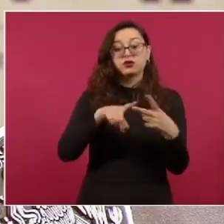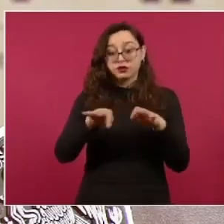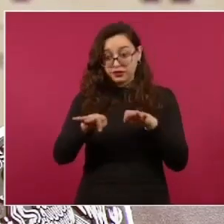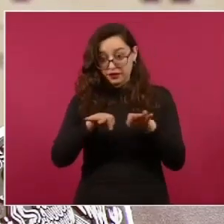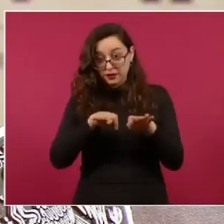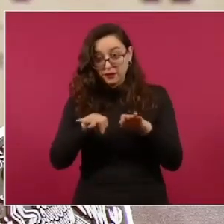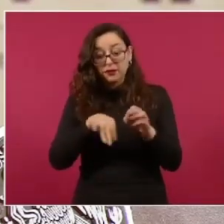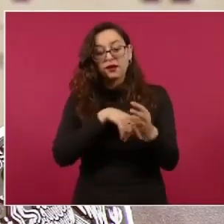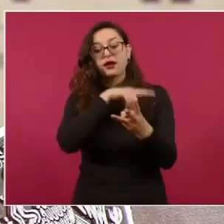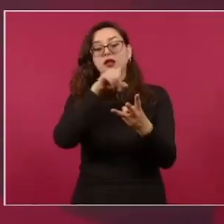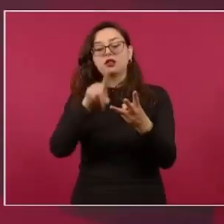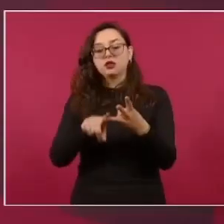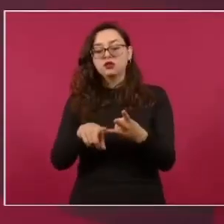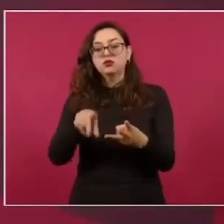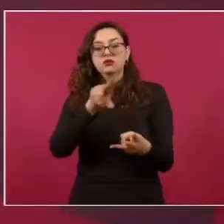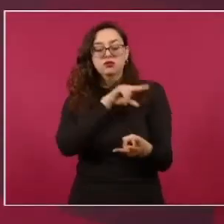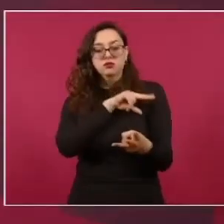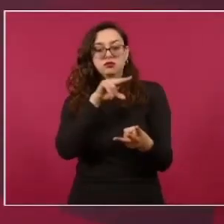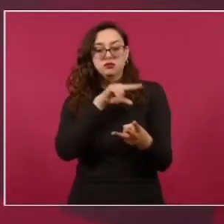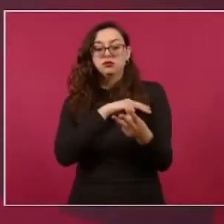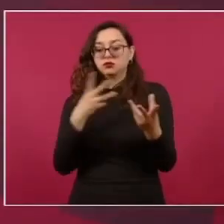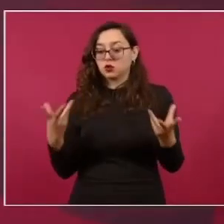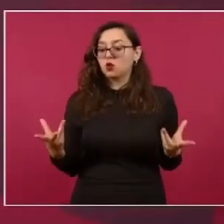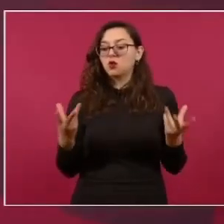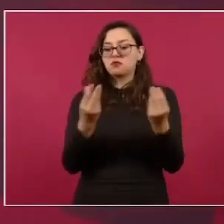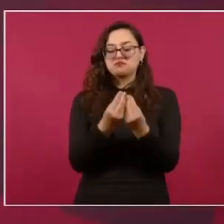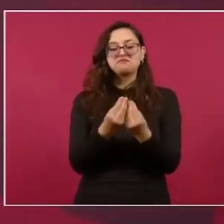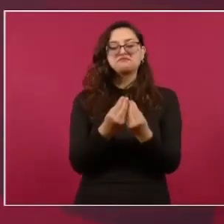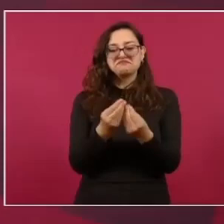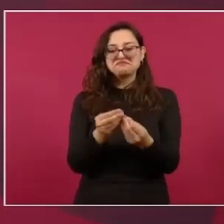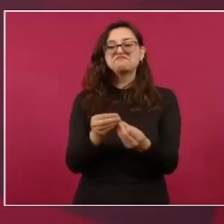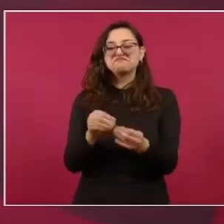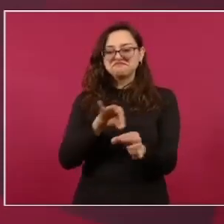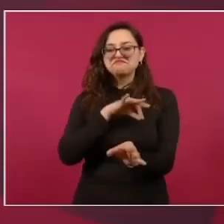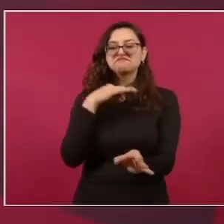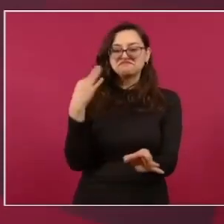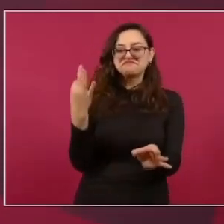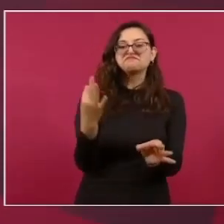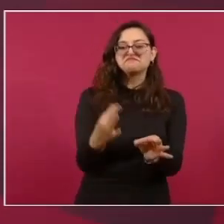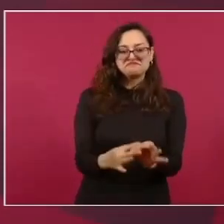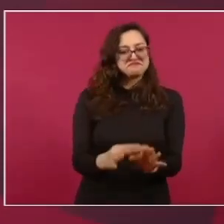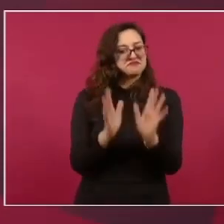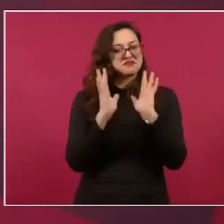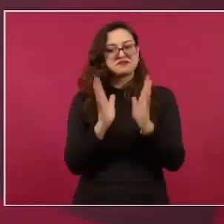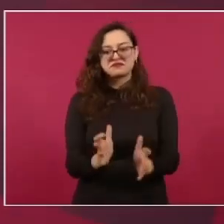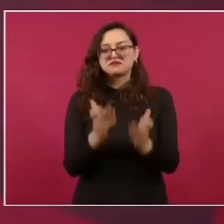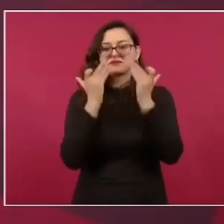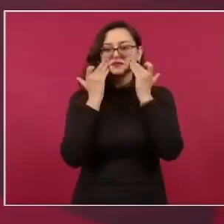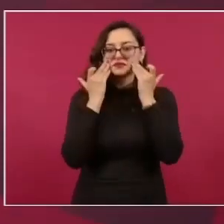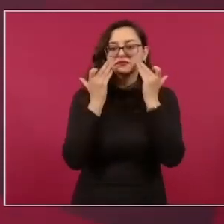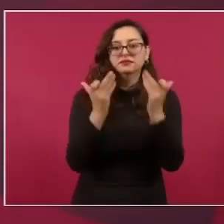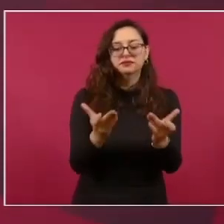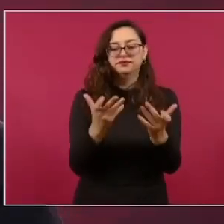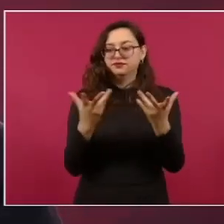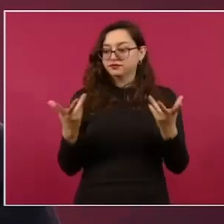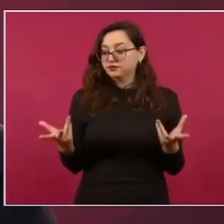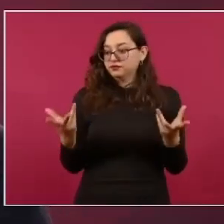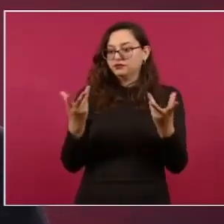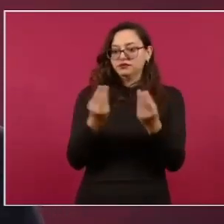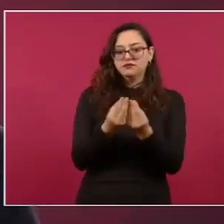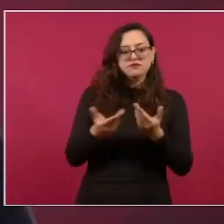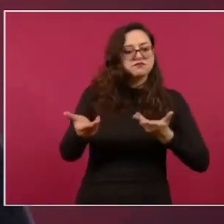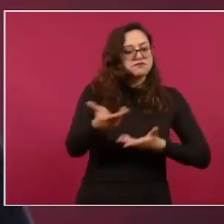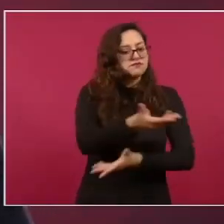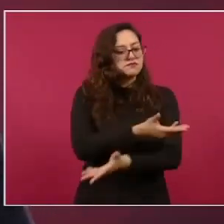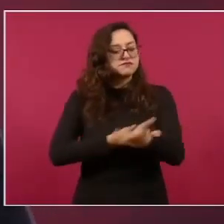sí funciona, está probado, aprobando y tomando entre todos las mejores decisiones para